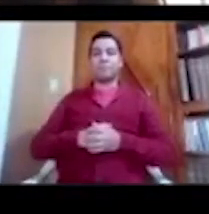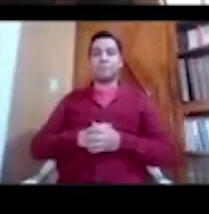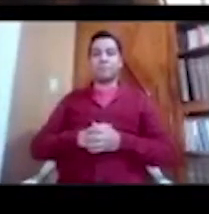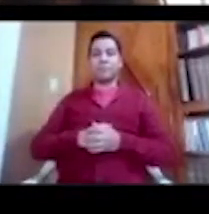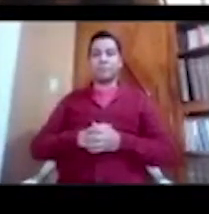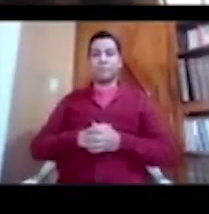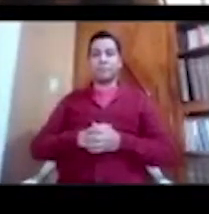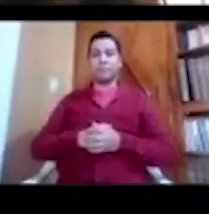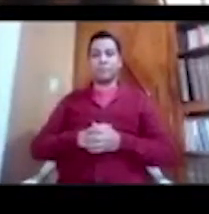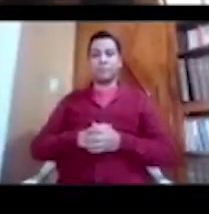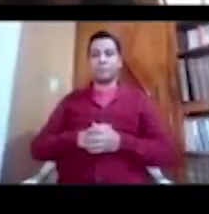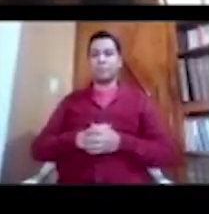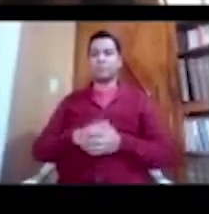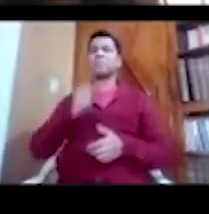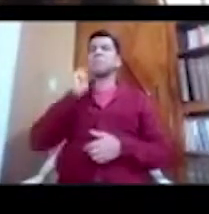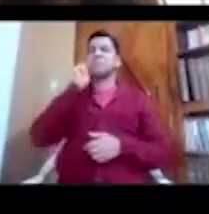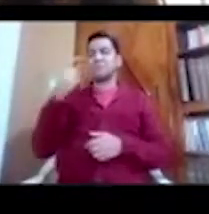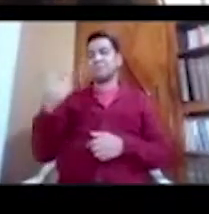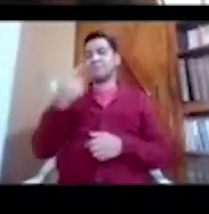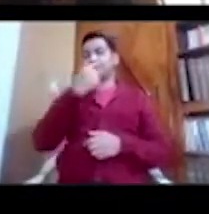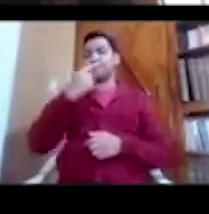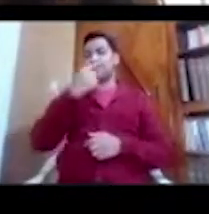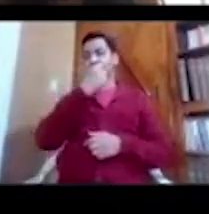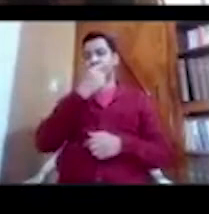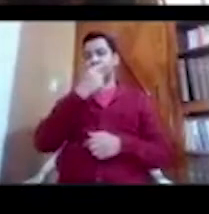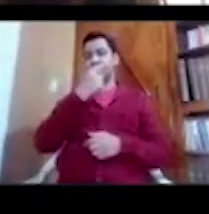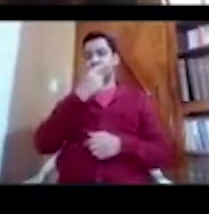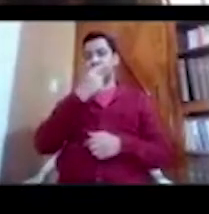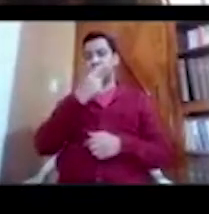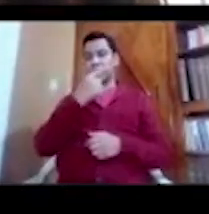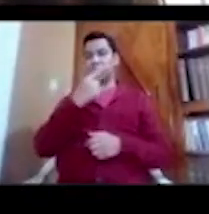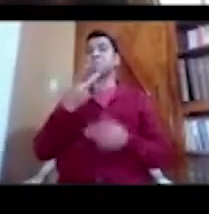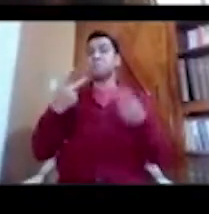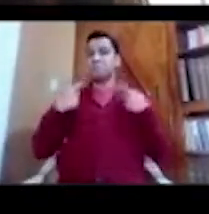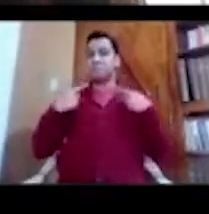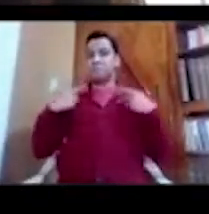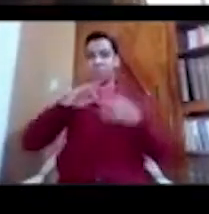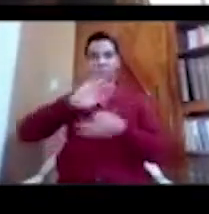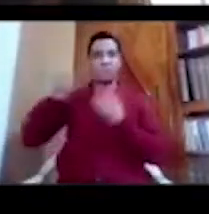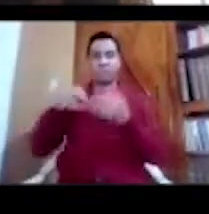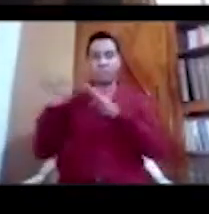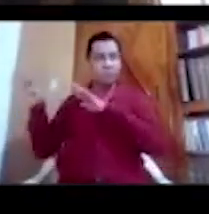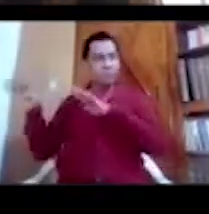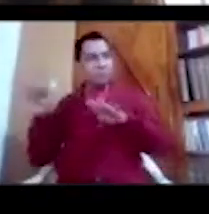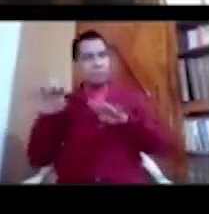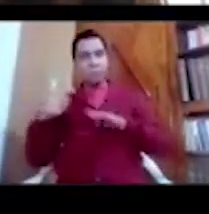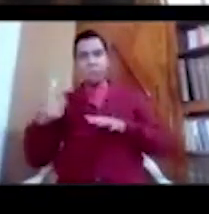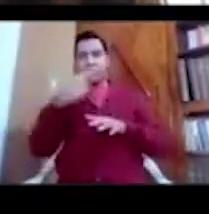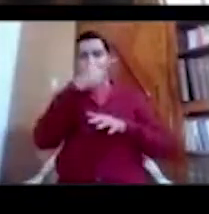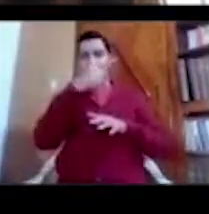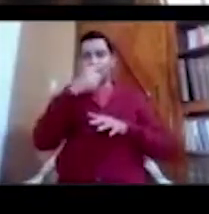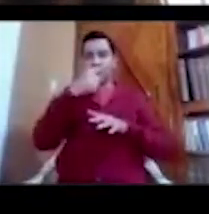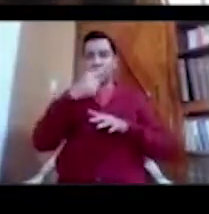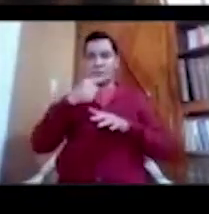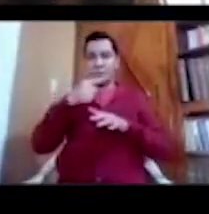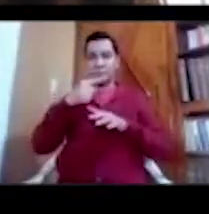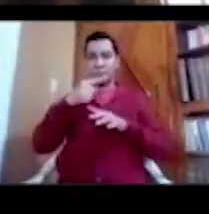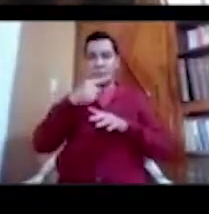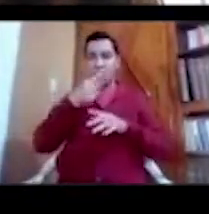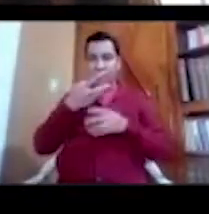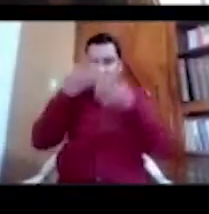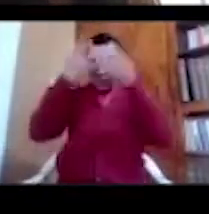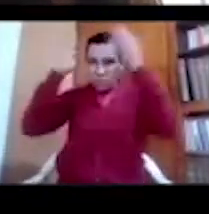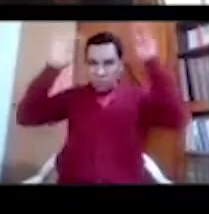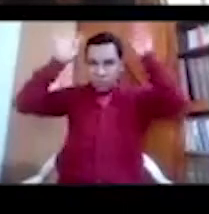Por lo tanto, estamos hablando que el prestigio se obtiene a través de la guerra. El prestigio más